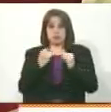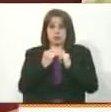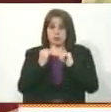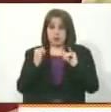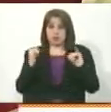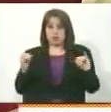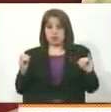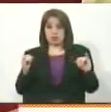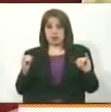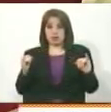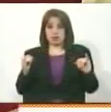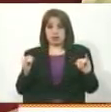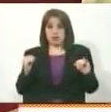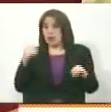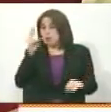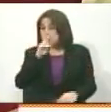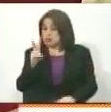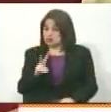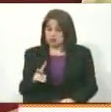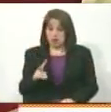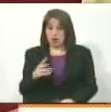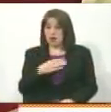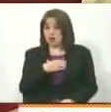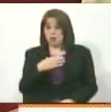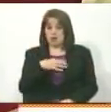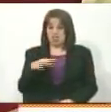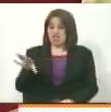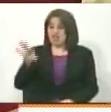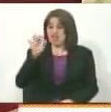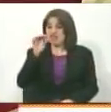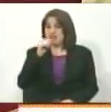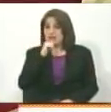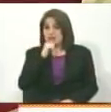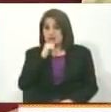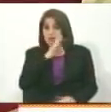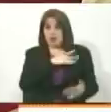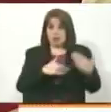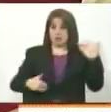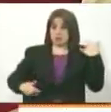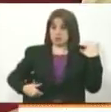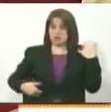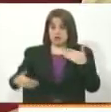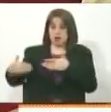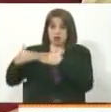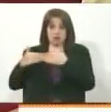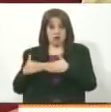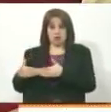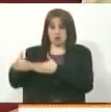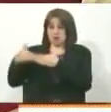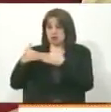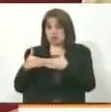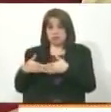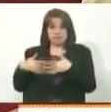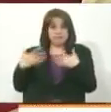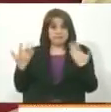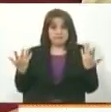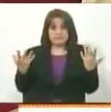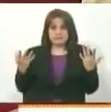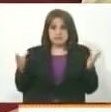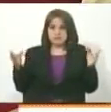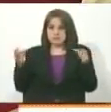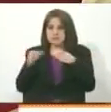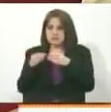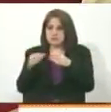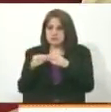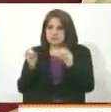Venezuela no le eligen y no la pueden elegir al presidente allá en el Pentágono. Esa reunión de la OEA, ¿quién